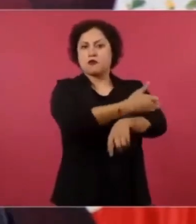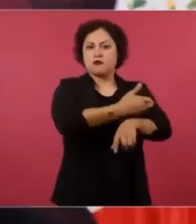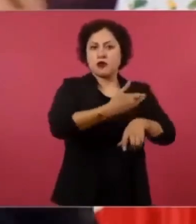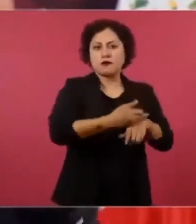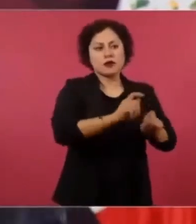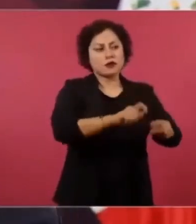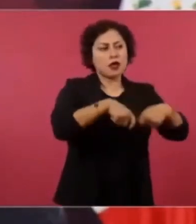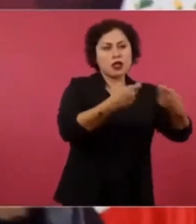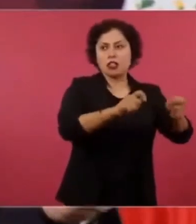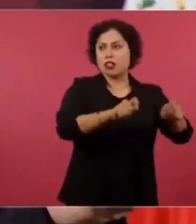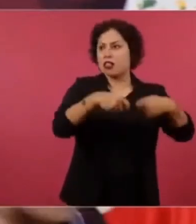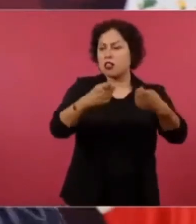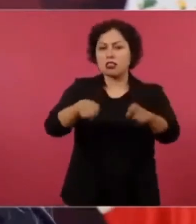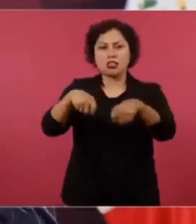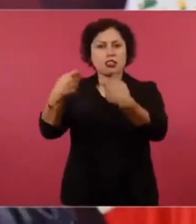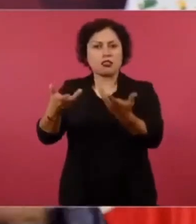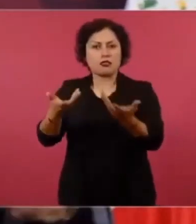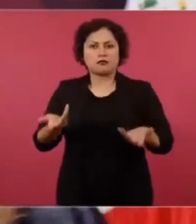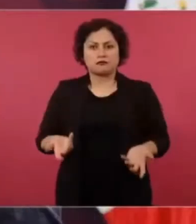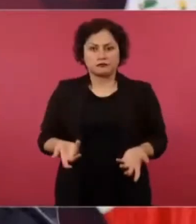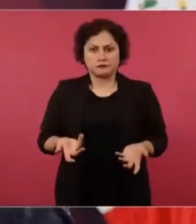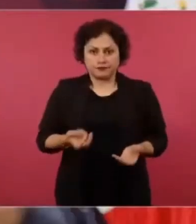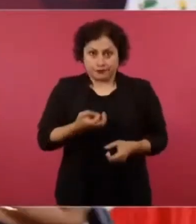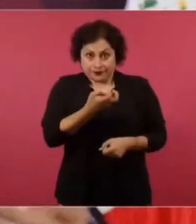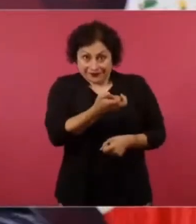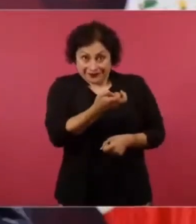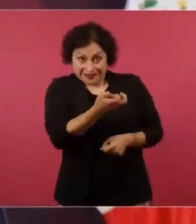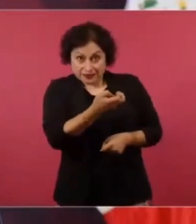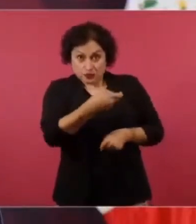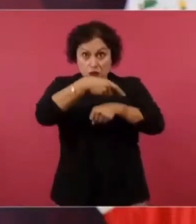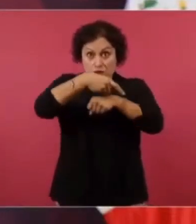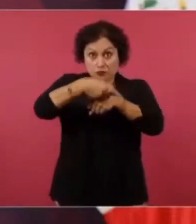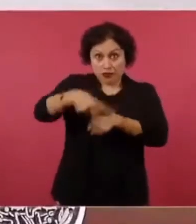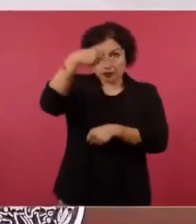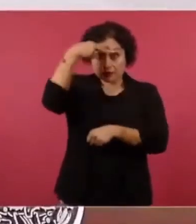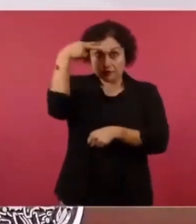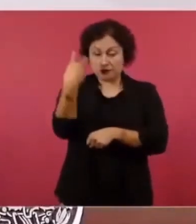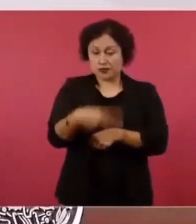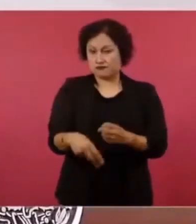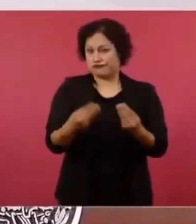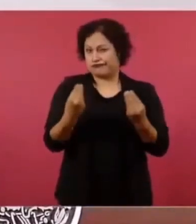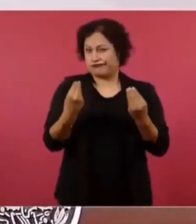y eso también dañó mucho a México.